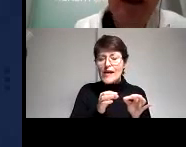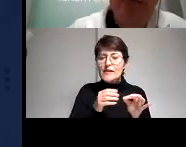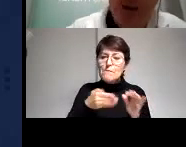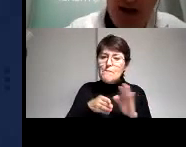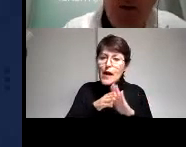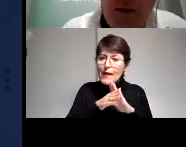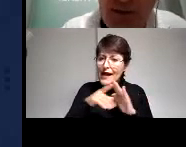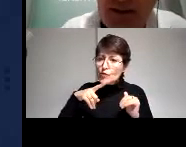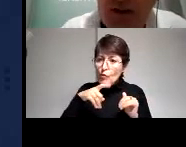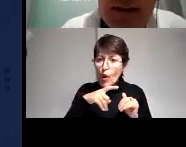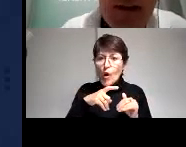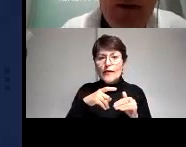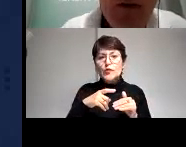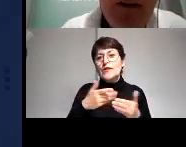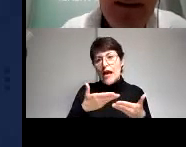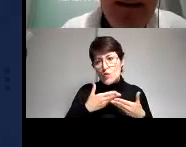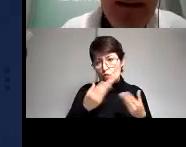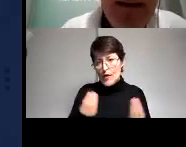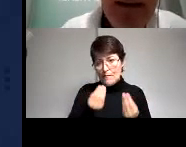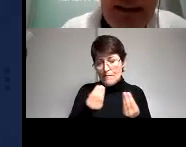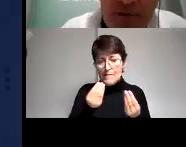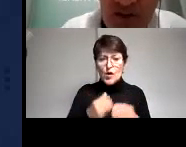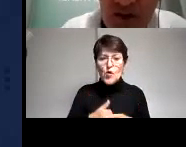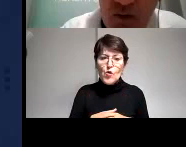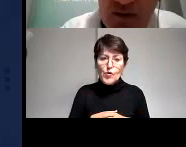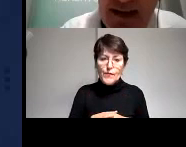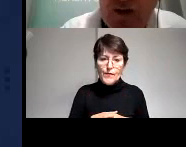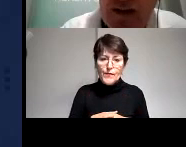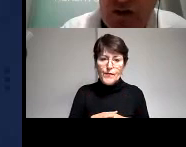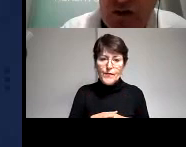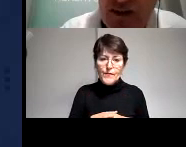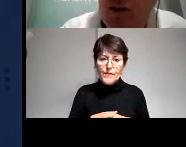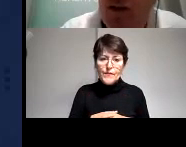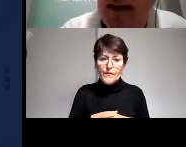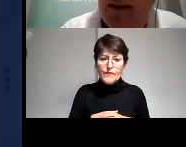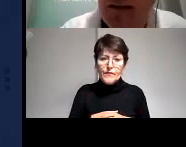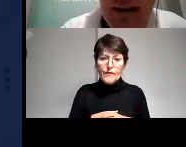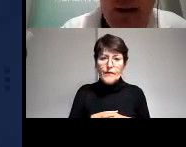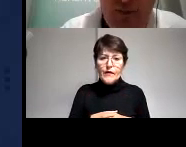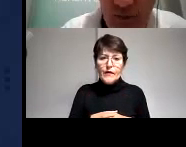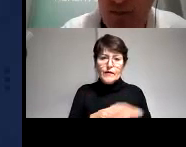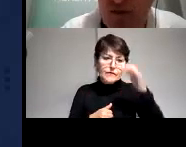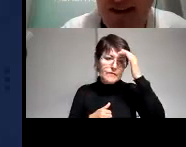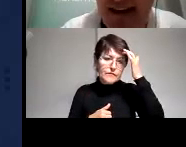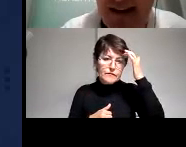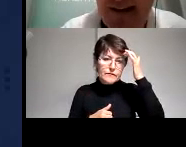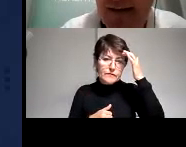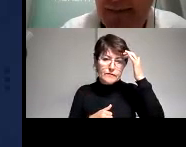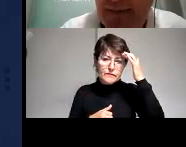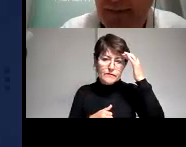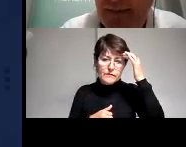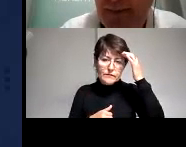tumorales, mejora la evolución en pacientes con artritis reumatoide y puede ser útil en caso de rinosinusitis crónicas con pólipos